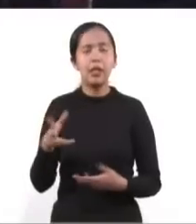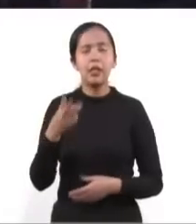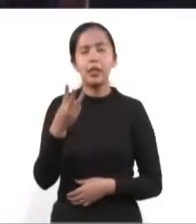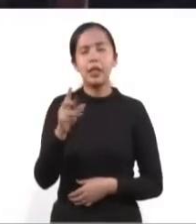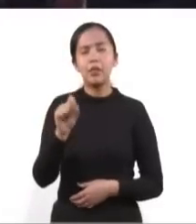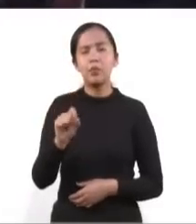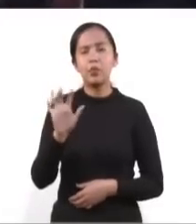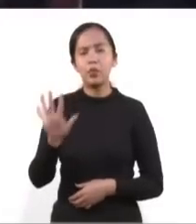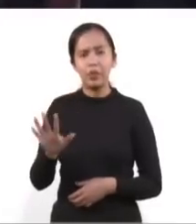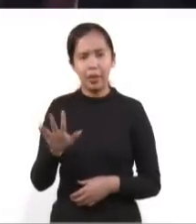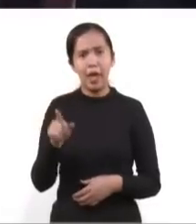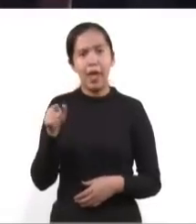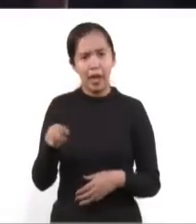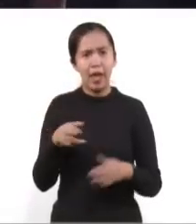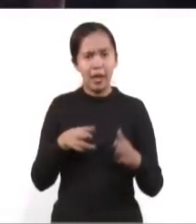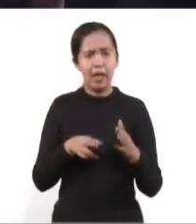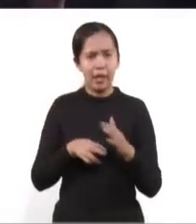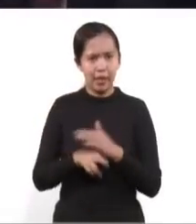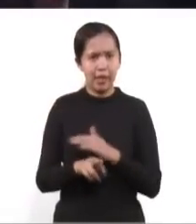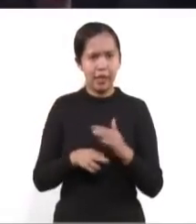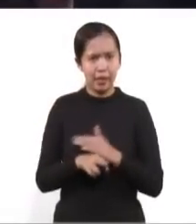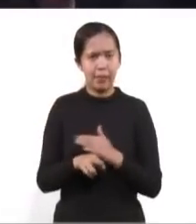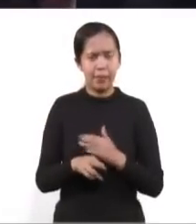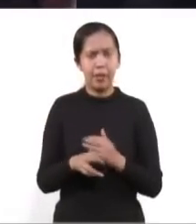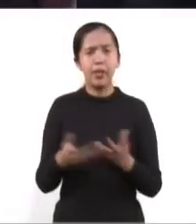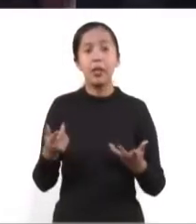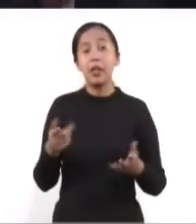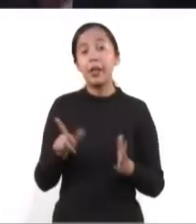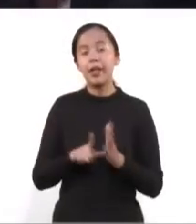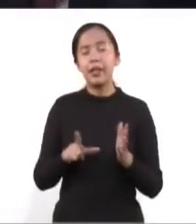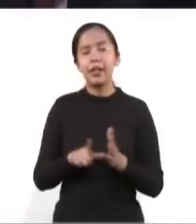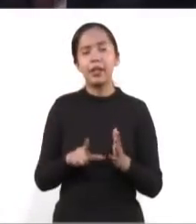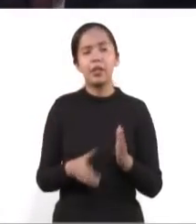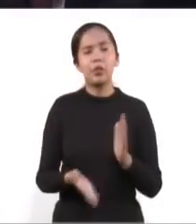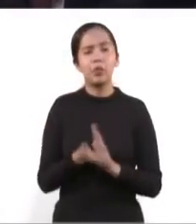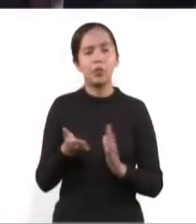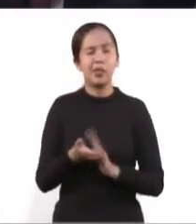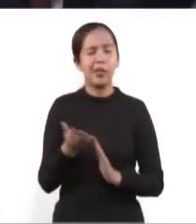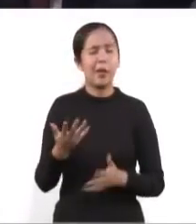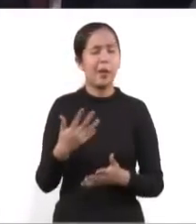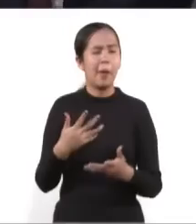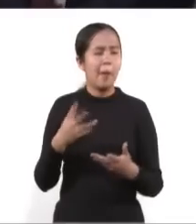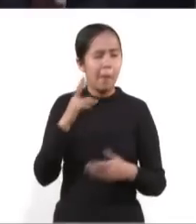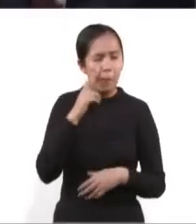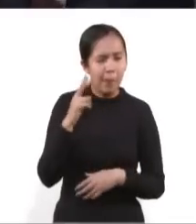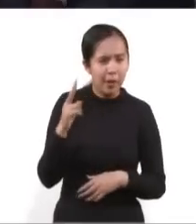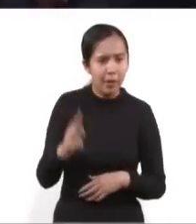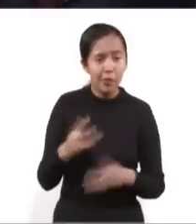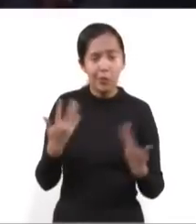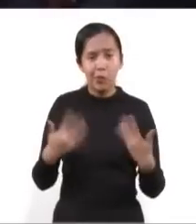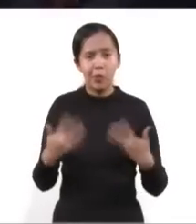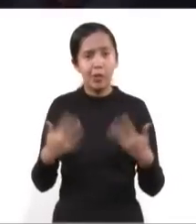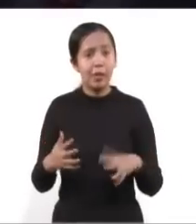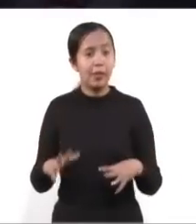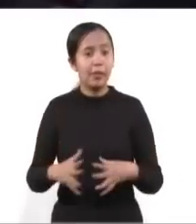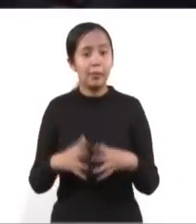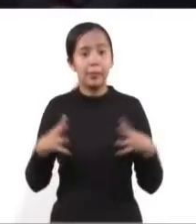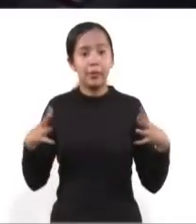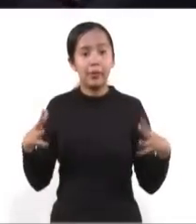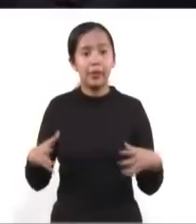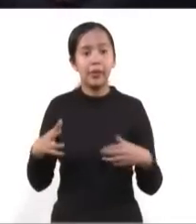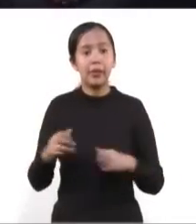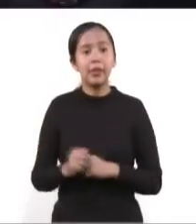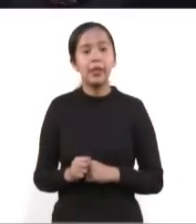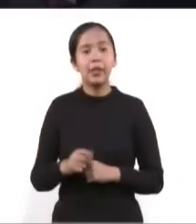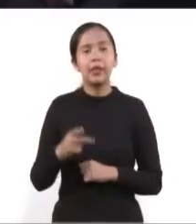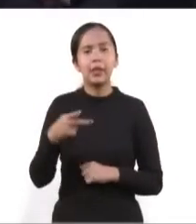construyeron en este mismo periodo, subterráneas en 230, en unos cables, ¿no? ¿Se acuerda? Los veo usted, tremendo, de 1000 KCM, que sirve